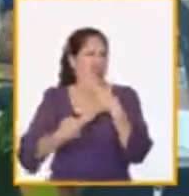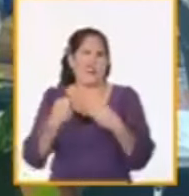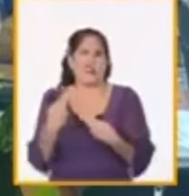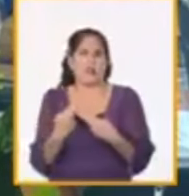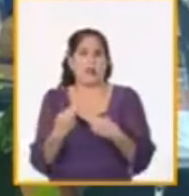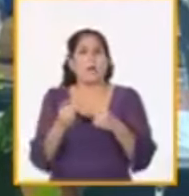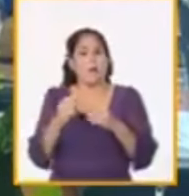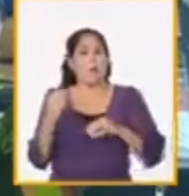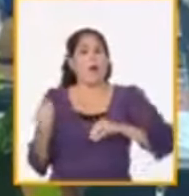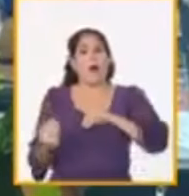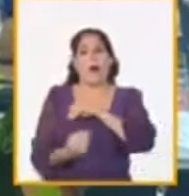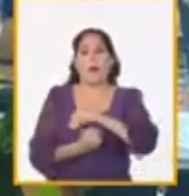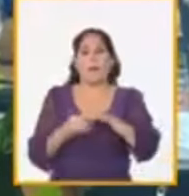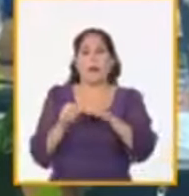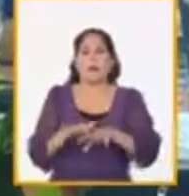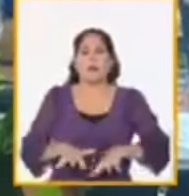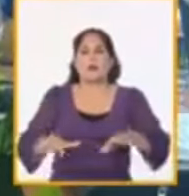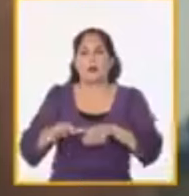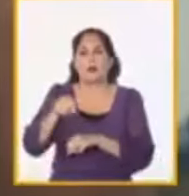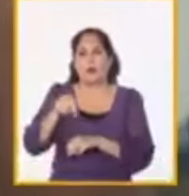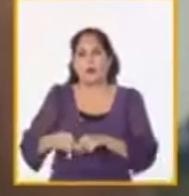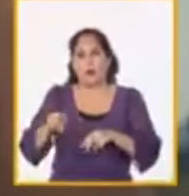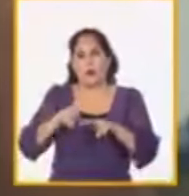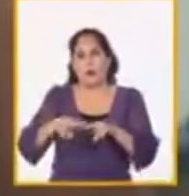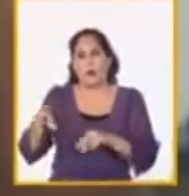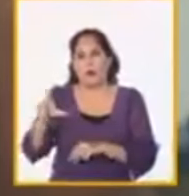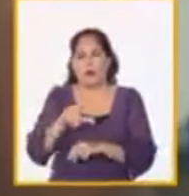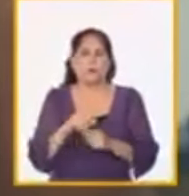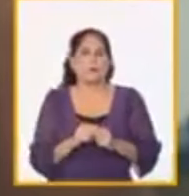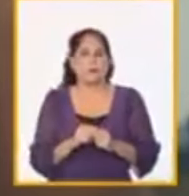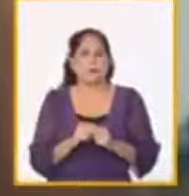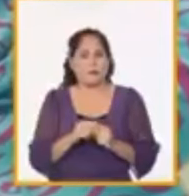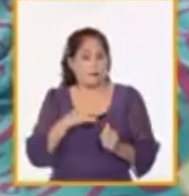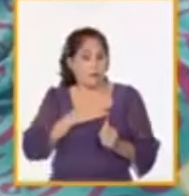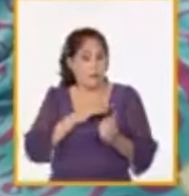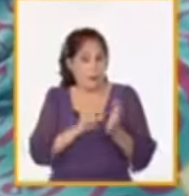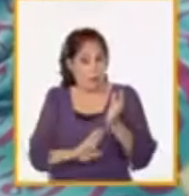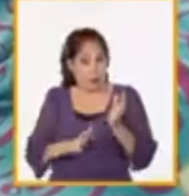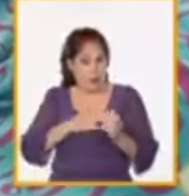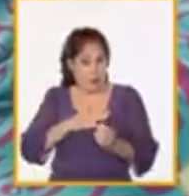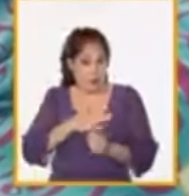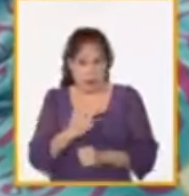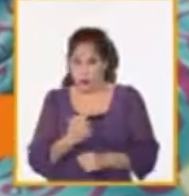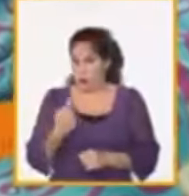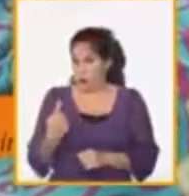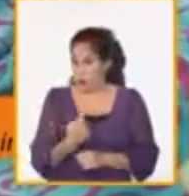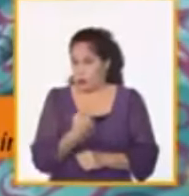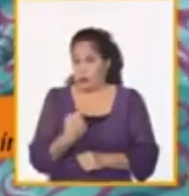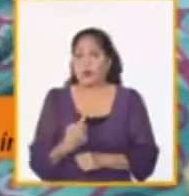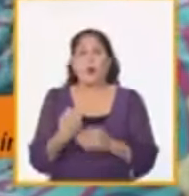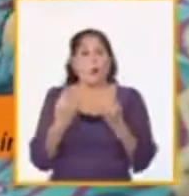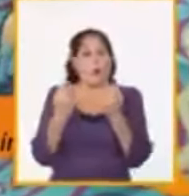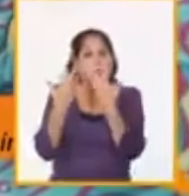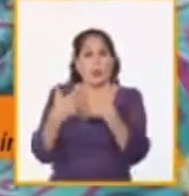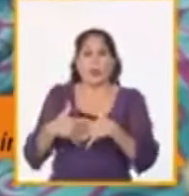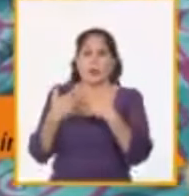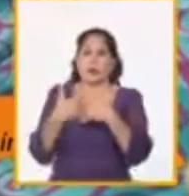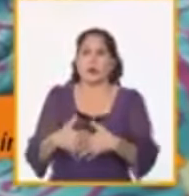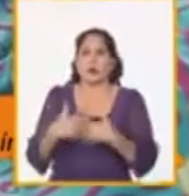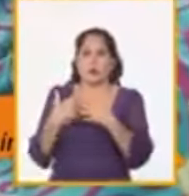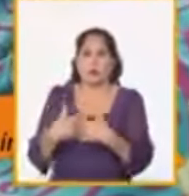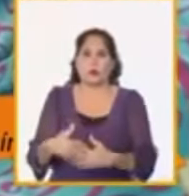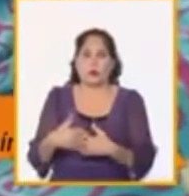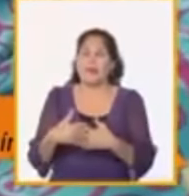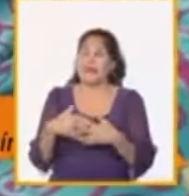para modificar la situación actual cuanto antes. La provincia es una provincia muy industrializada. Entonces, el